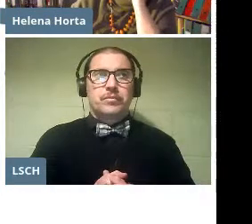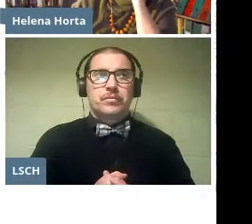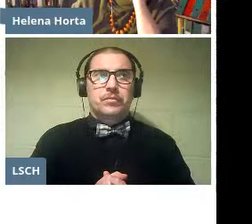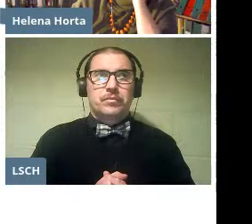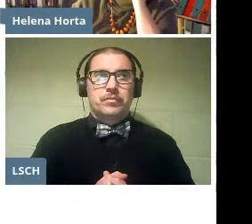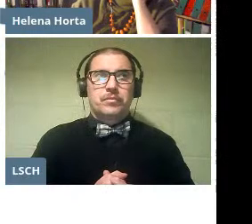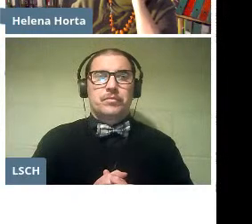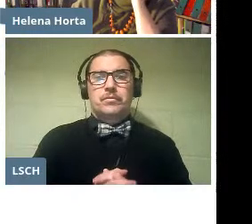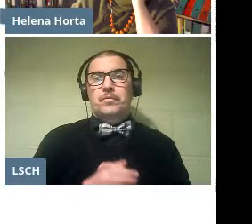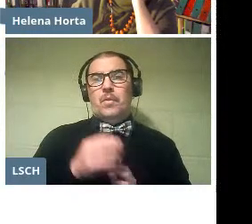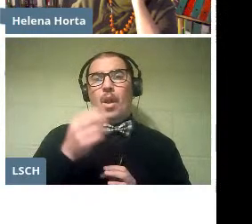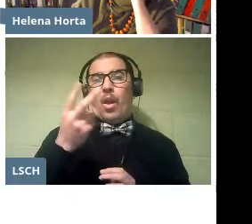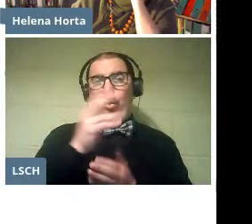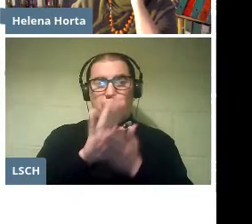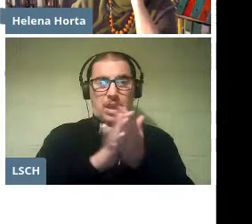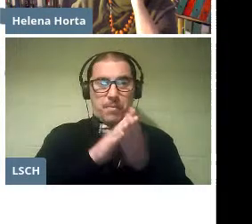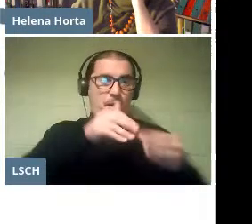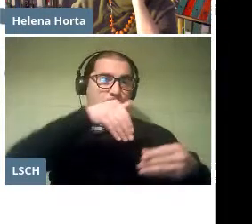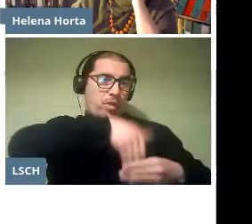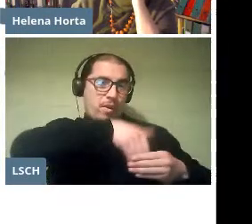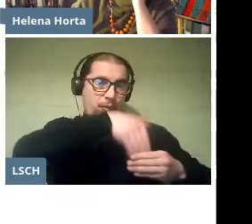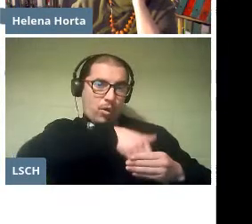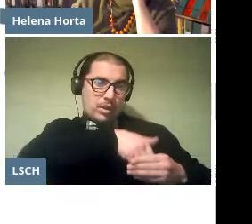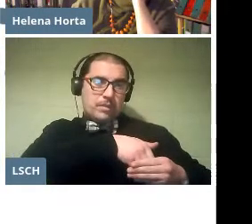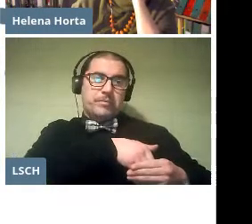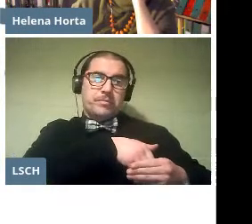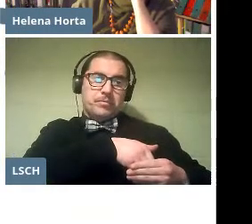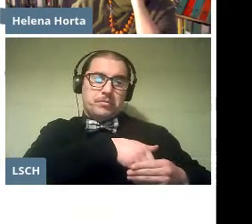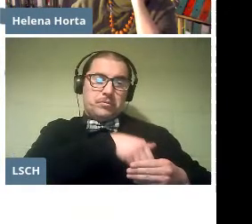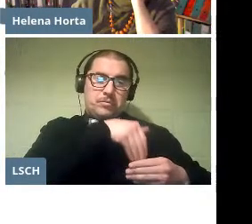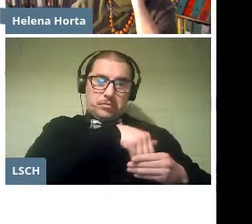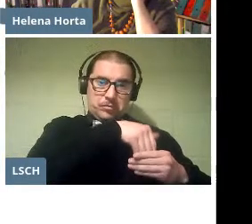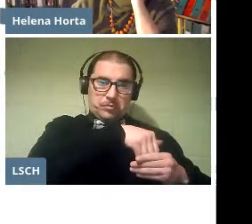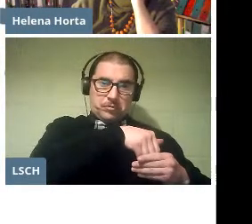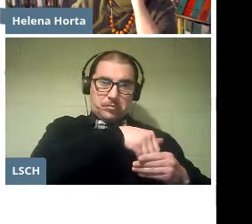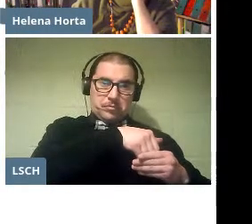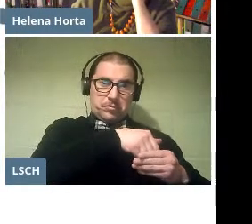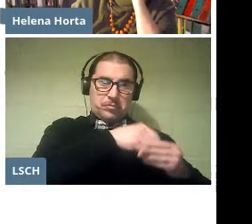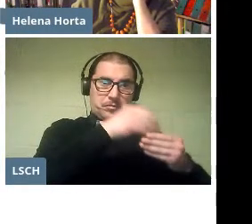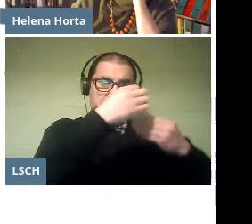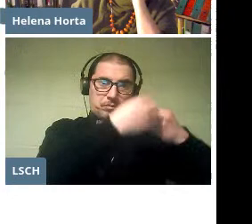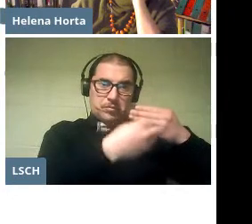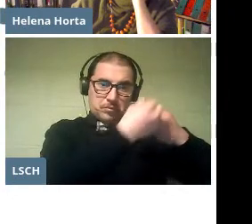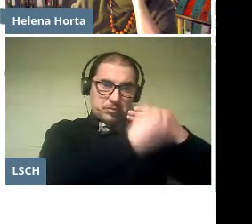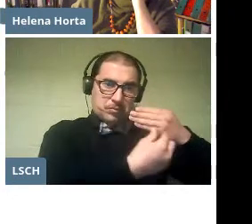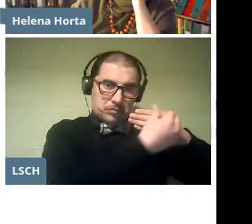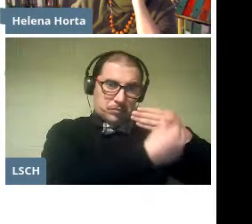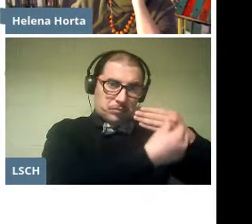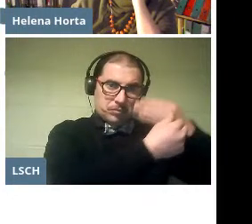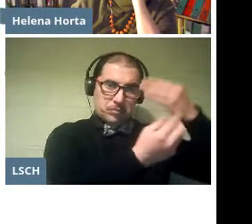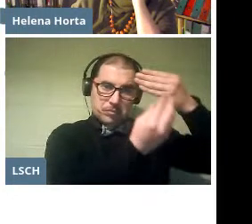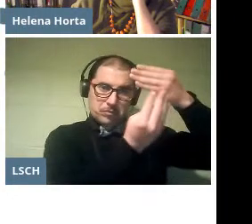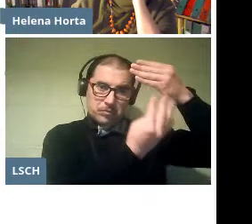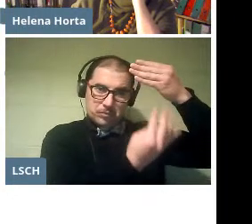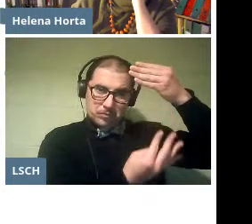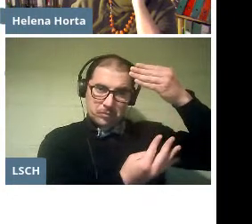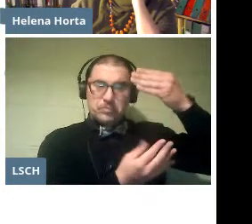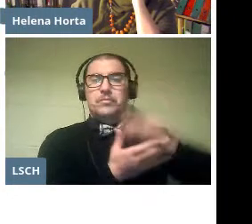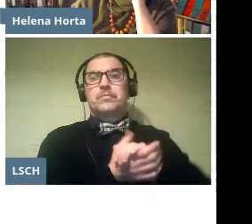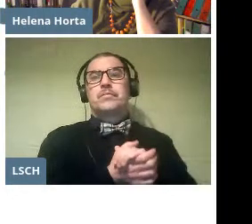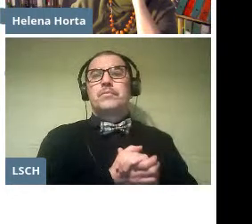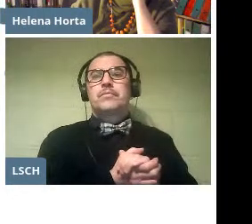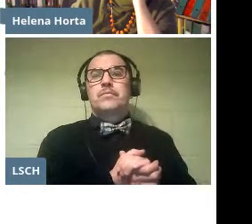Dos ejemplares más de chuspas con esa misma composición textil que yo mencionaba, y aquí ya vamos viendo